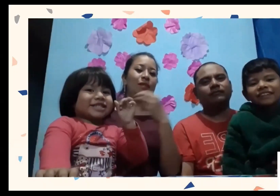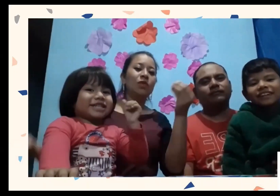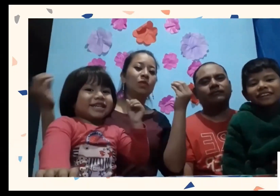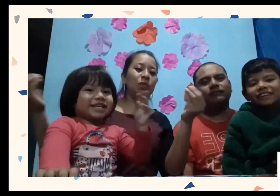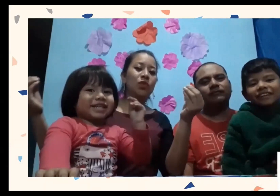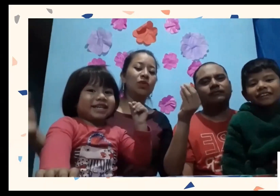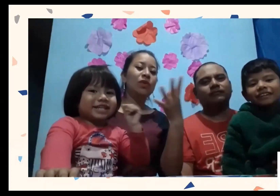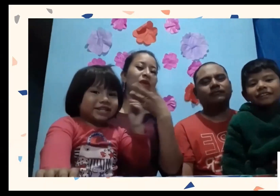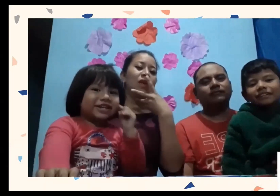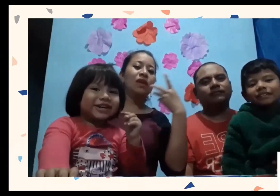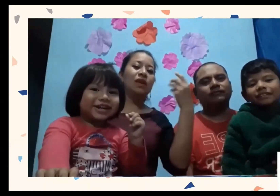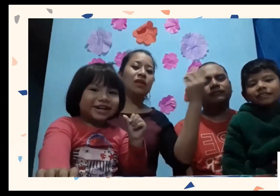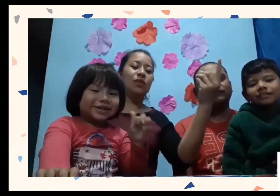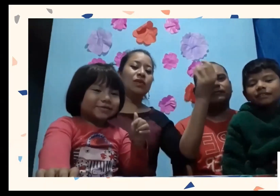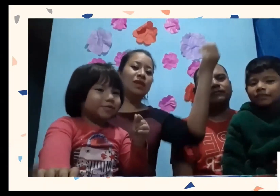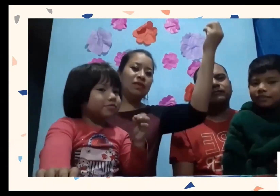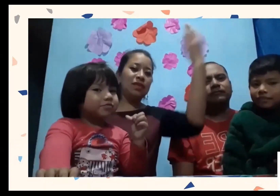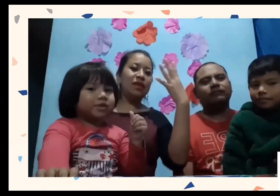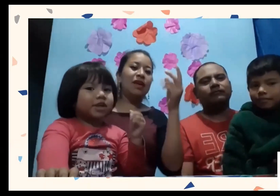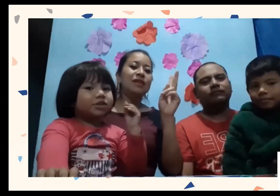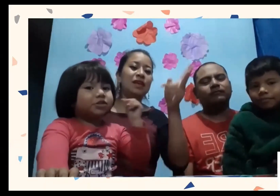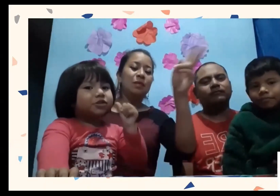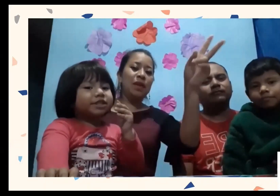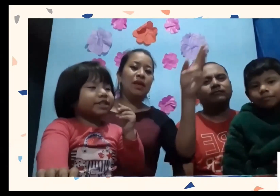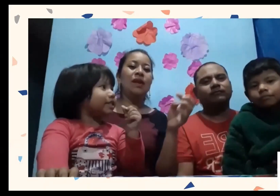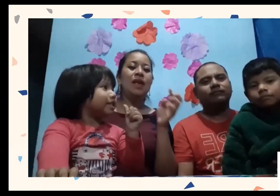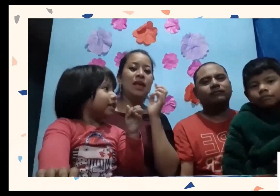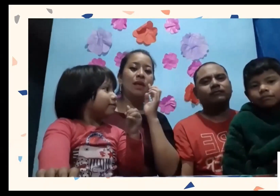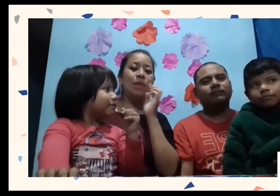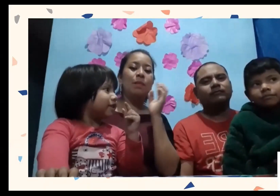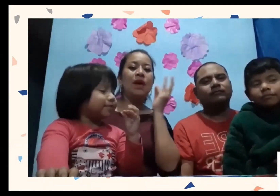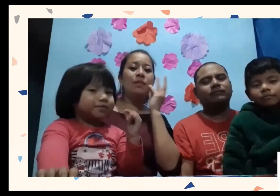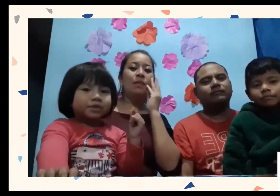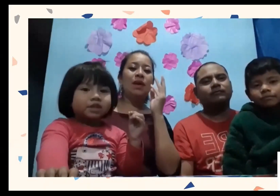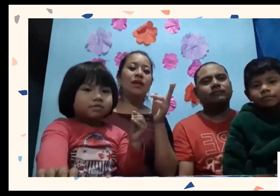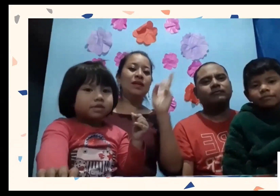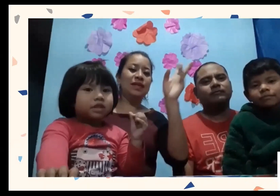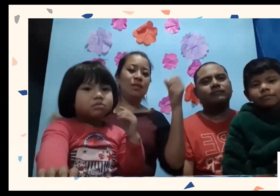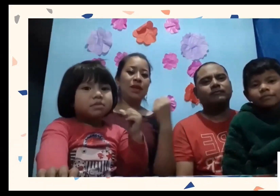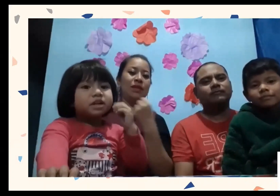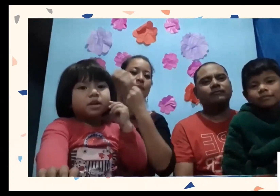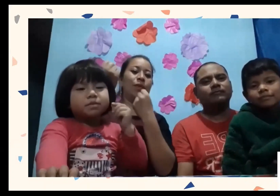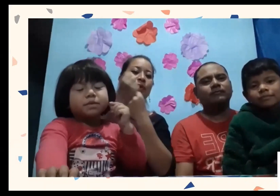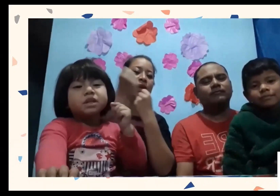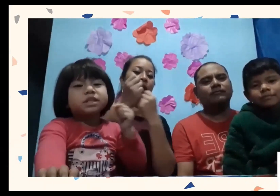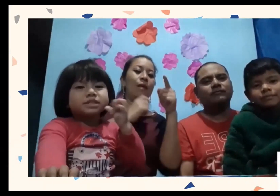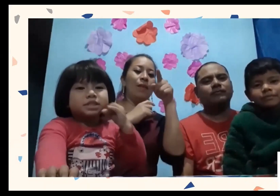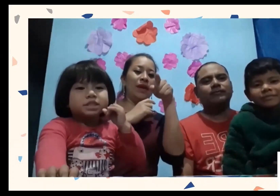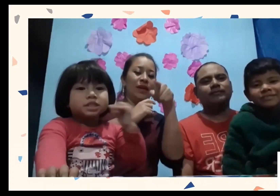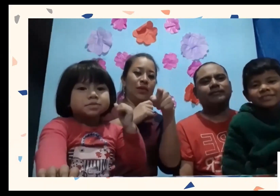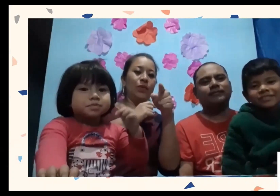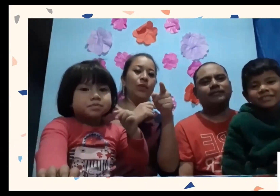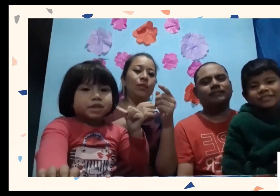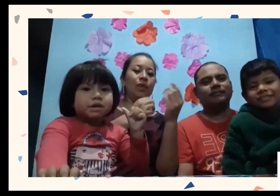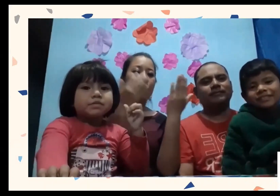te queremos mucho, que Dios te bendiga siempre, que papá y mamá siempre te apoyan